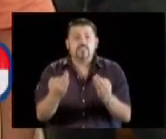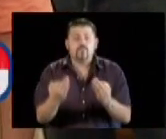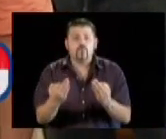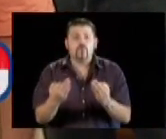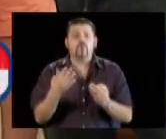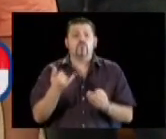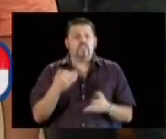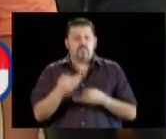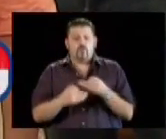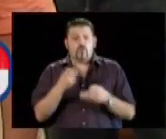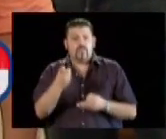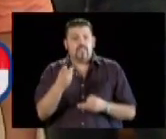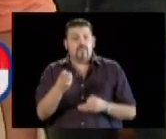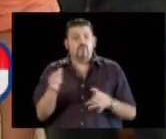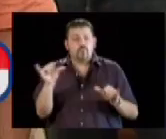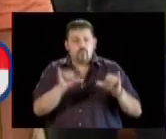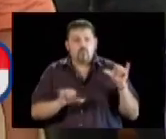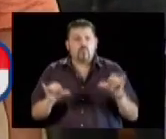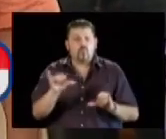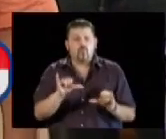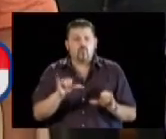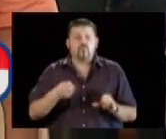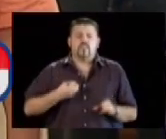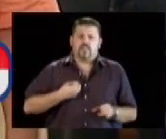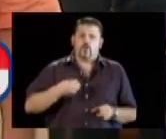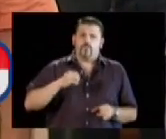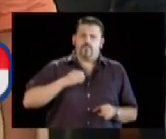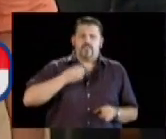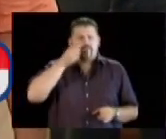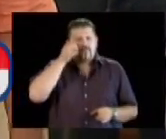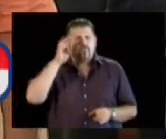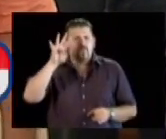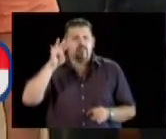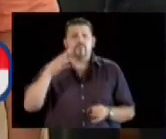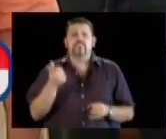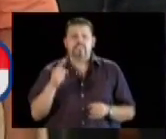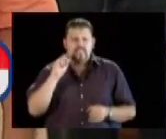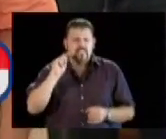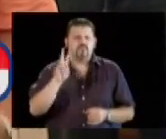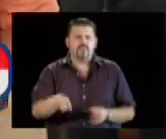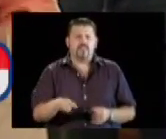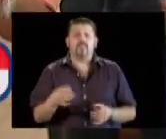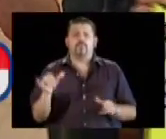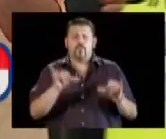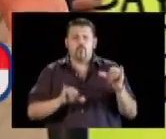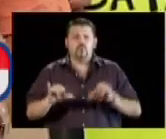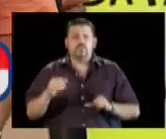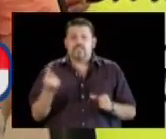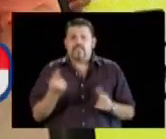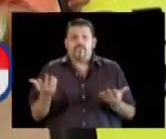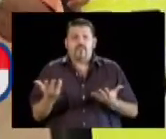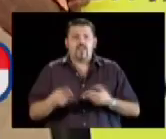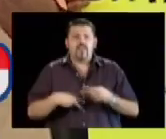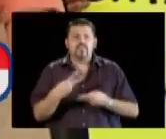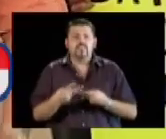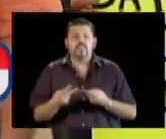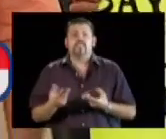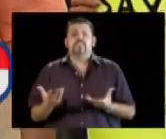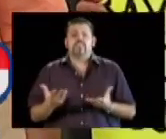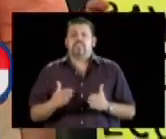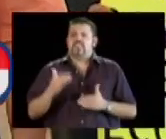que los productos de OmniLife son productos que van a hacer crecer a